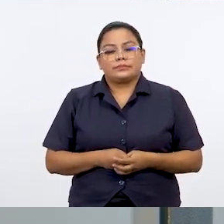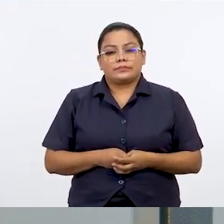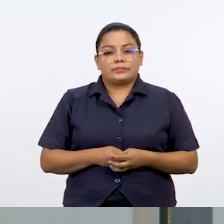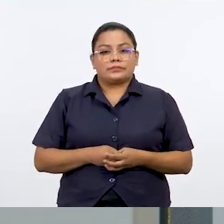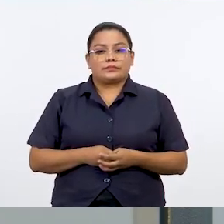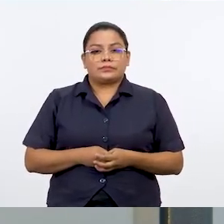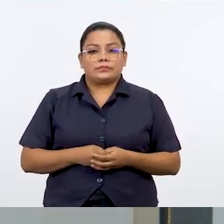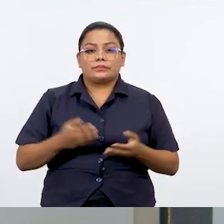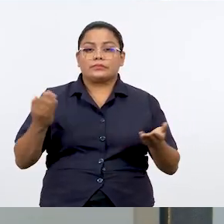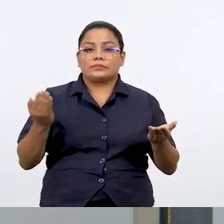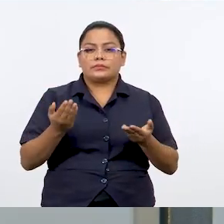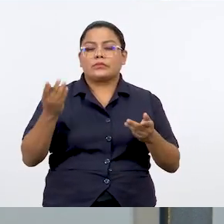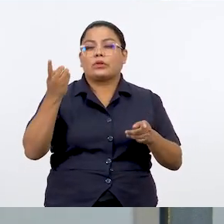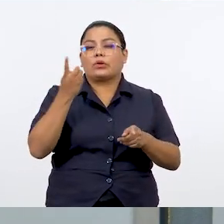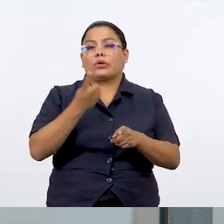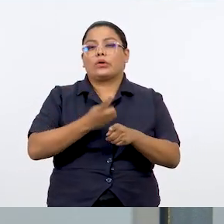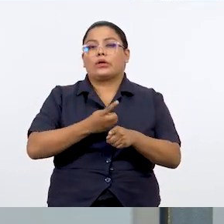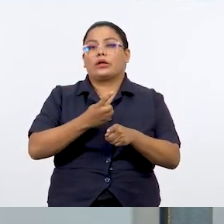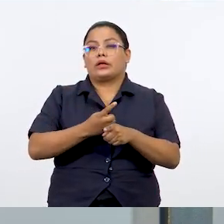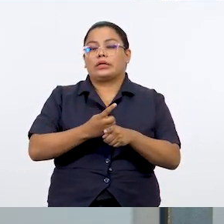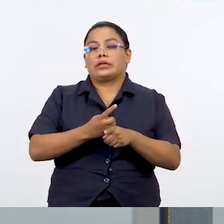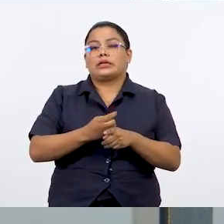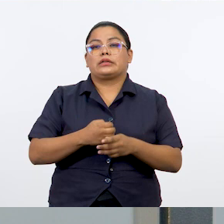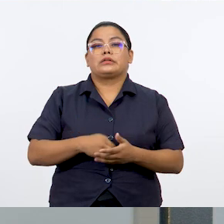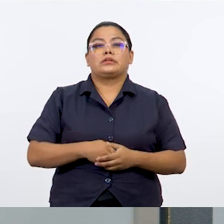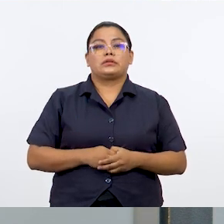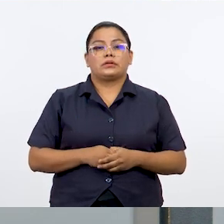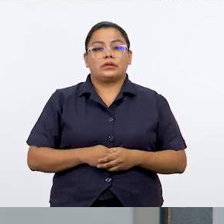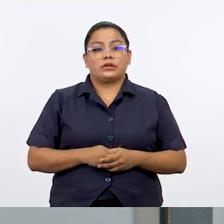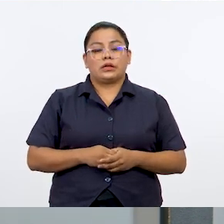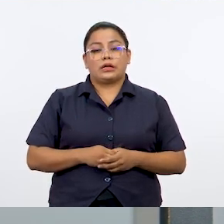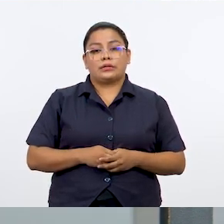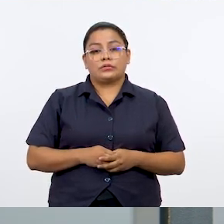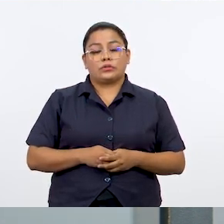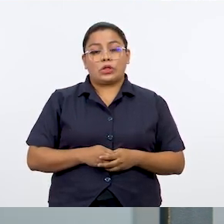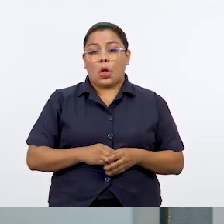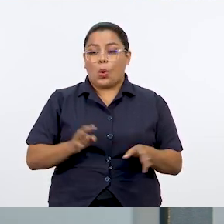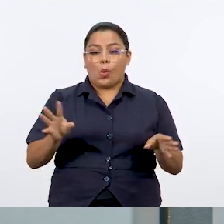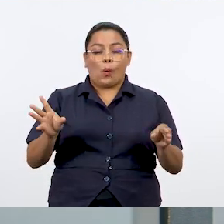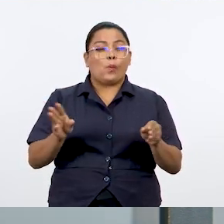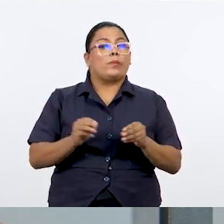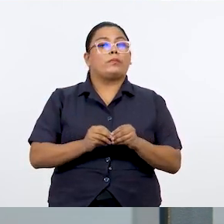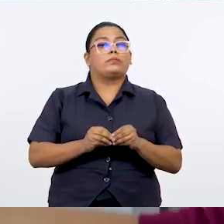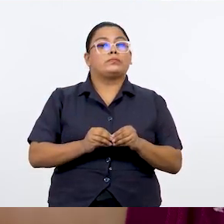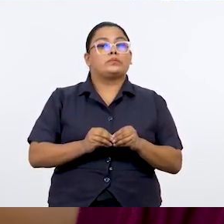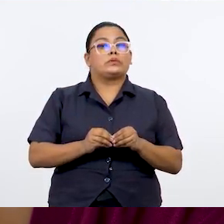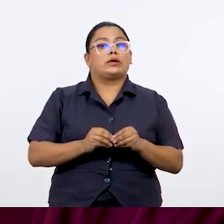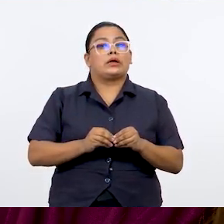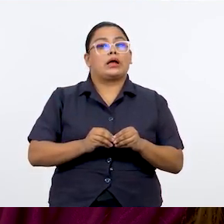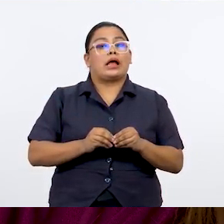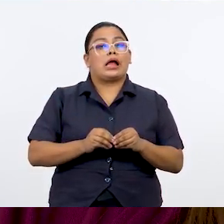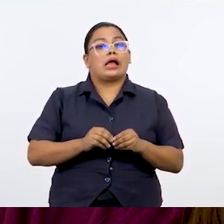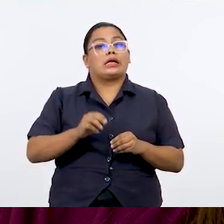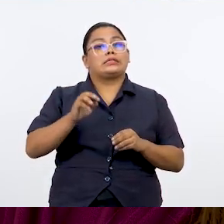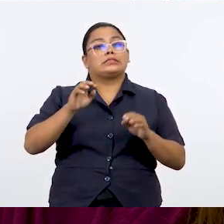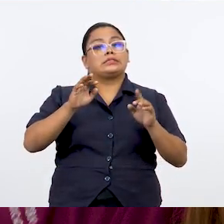Si hemos realizado correctamente la operación, el resultado de esto nos debería de dar